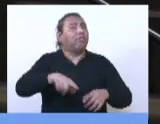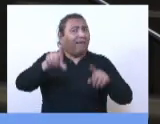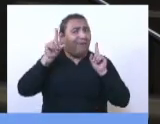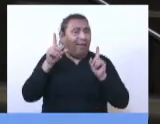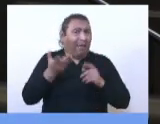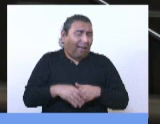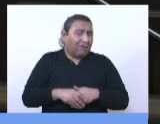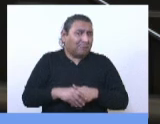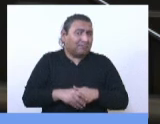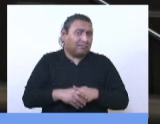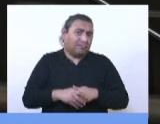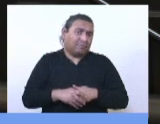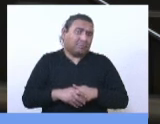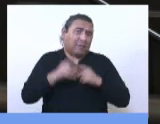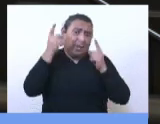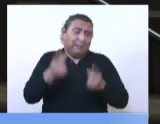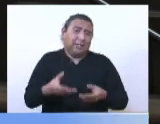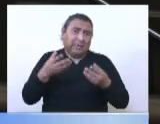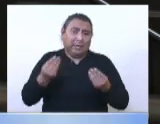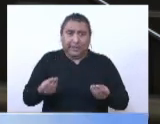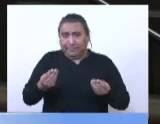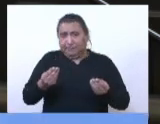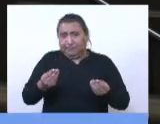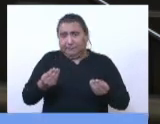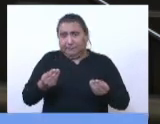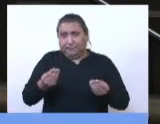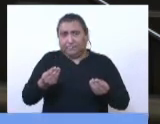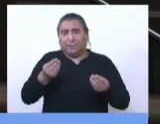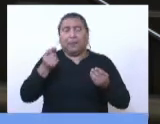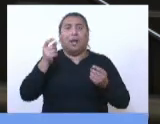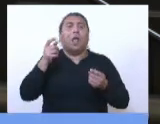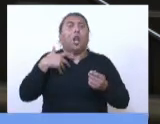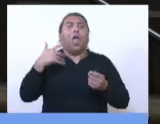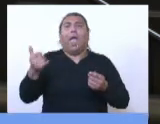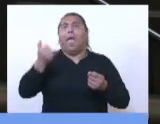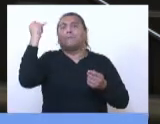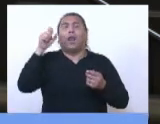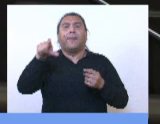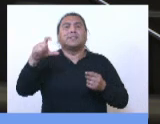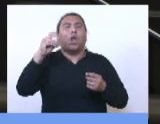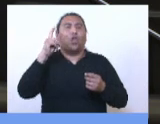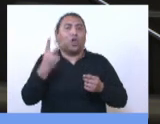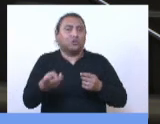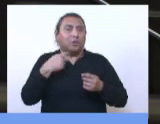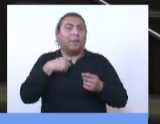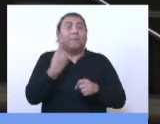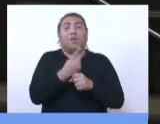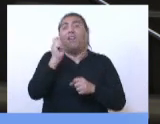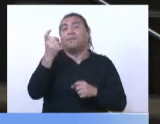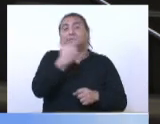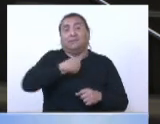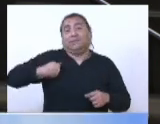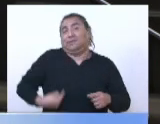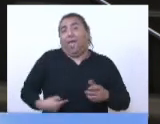y después está por supuesto la emisión los campeones de la misión de co2 primero china